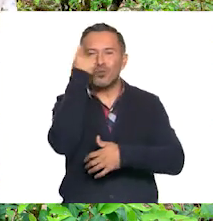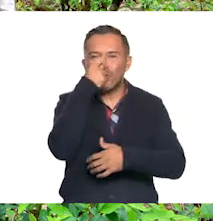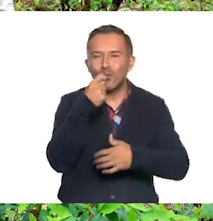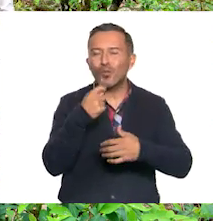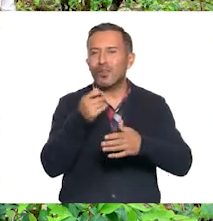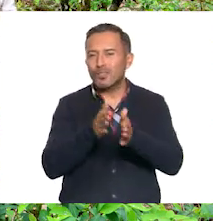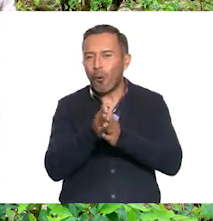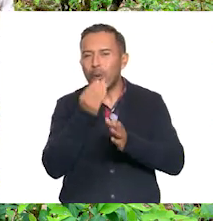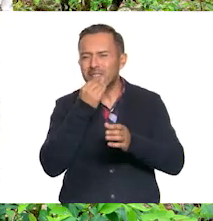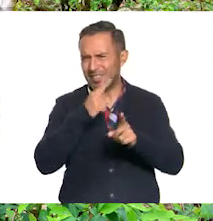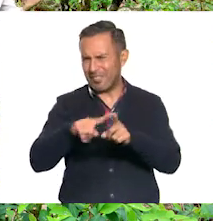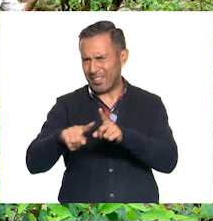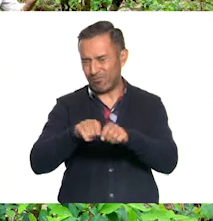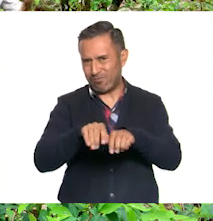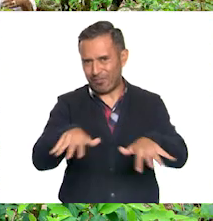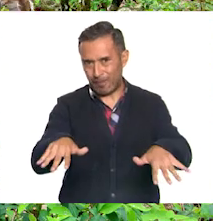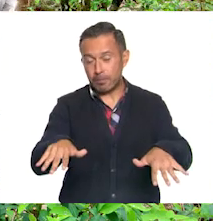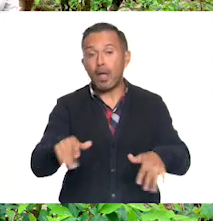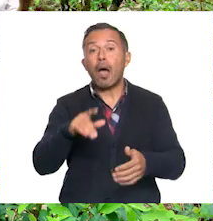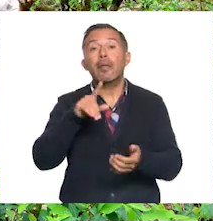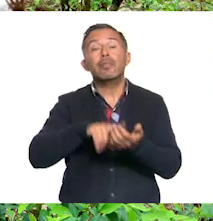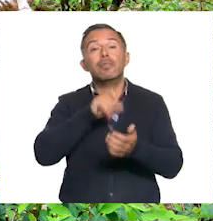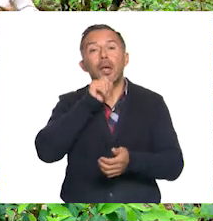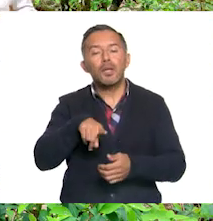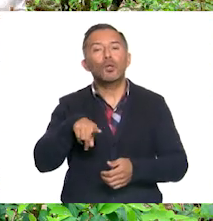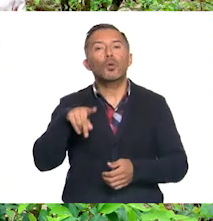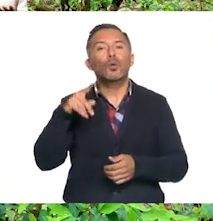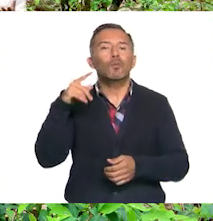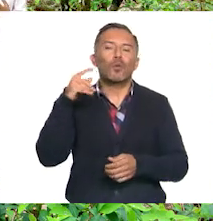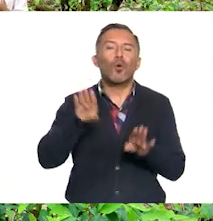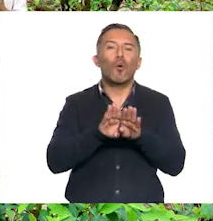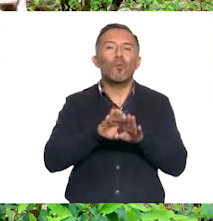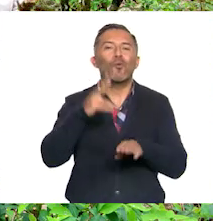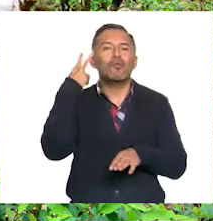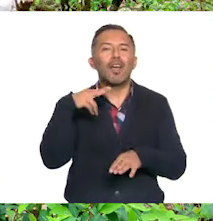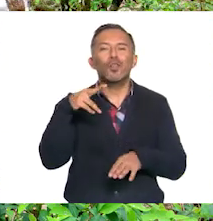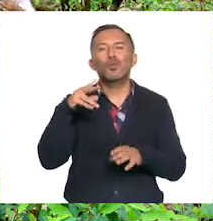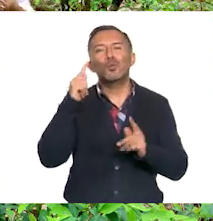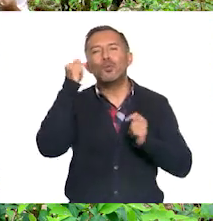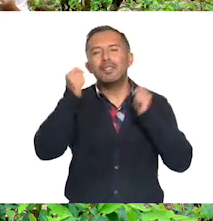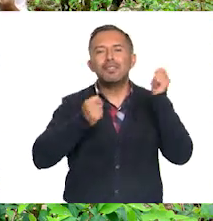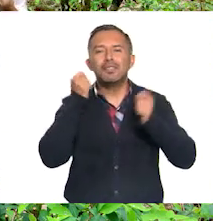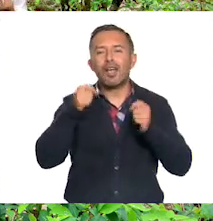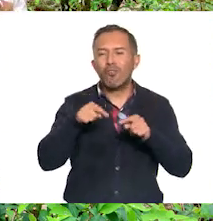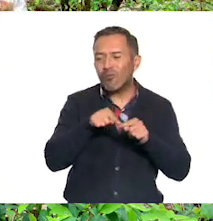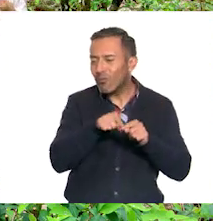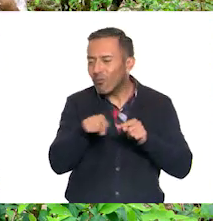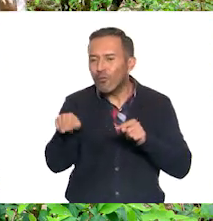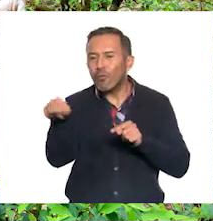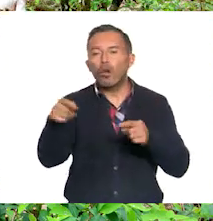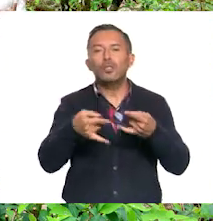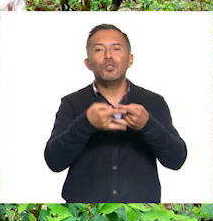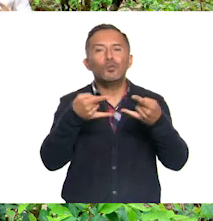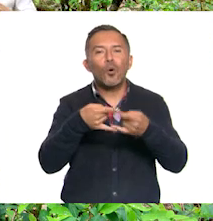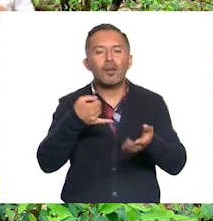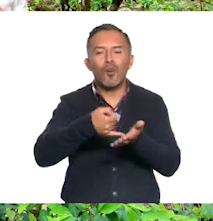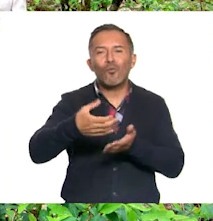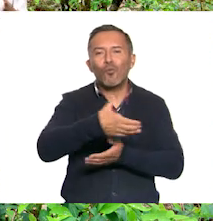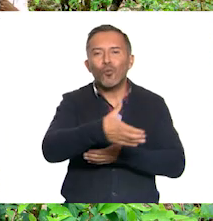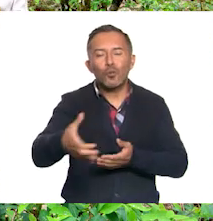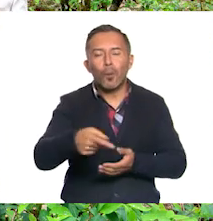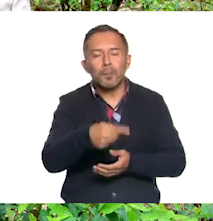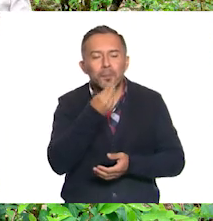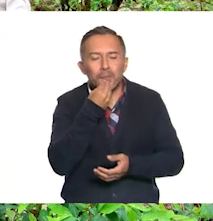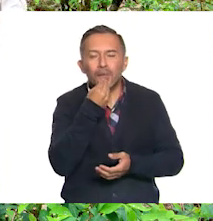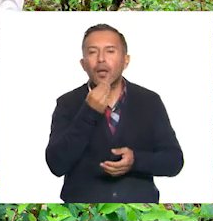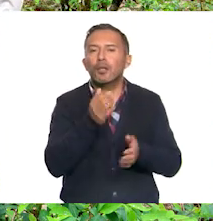una ruta turística para dar a conocer la historia y el cultivo, el procesamiento y degustación de los